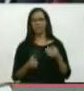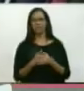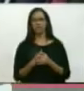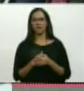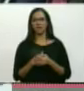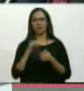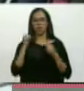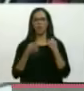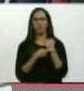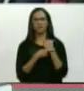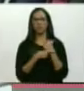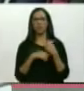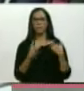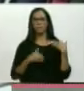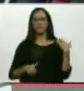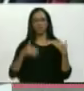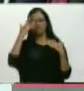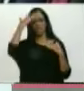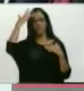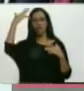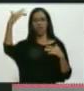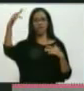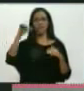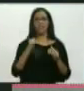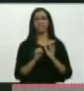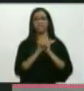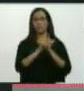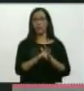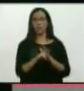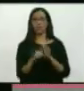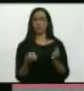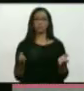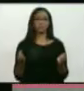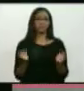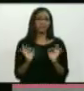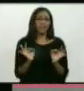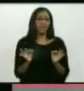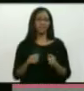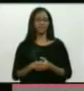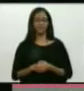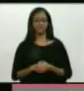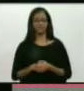a Juan Guaidó de ser un presidente imaginario y hasta simbólico, es decir, nada.